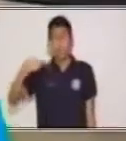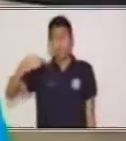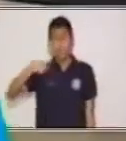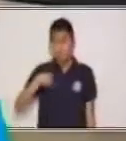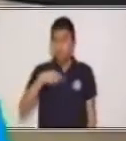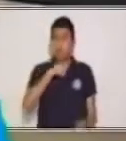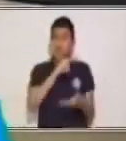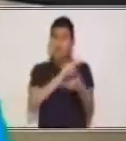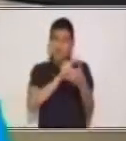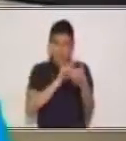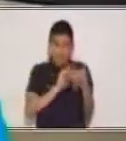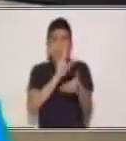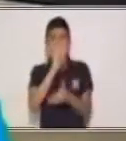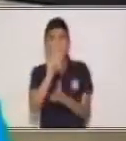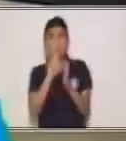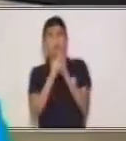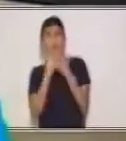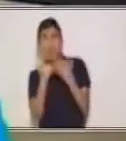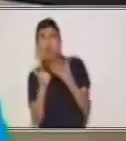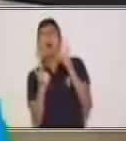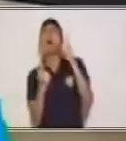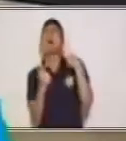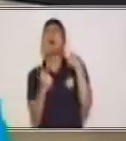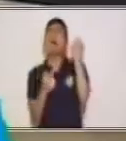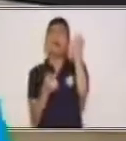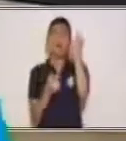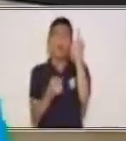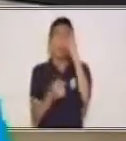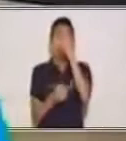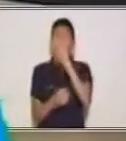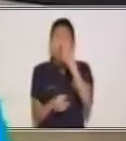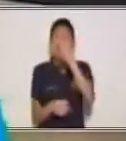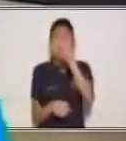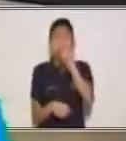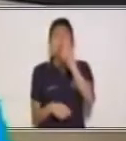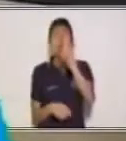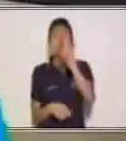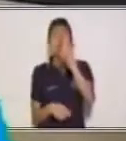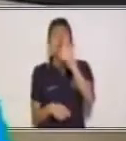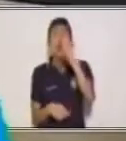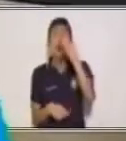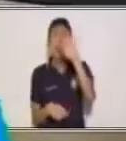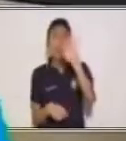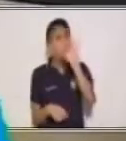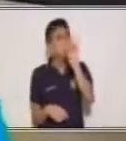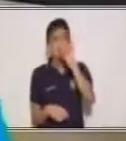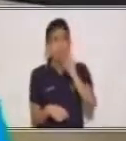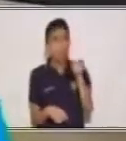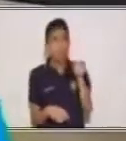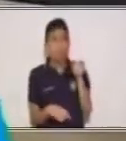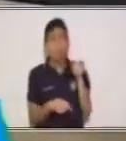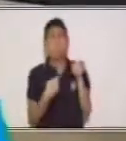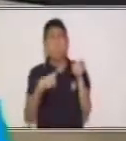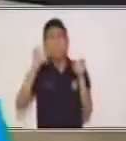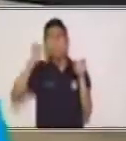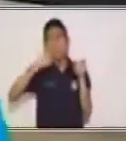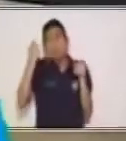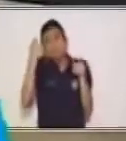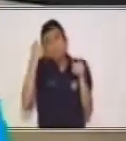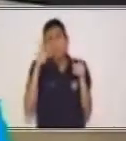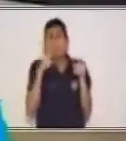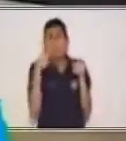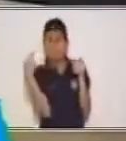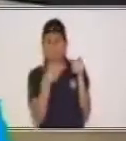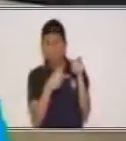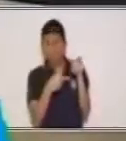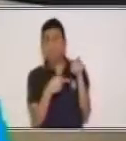Yo leí un libro. ¿Sí? No aparece nuestro sujeto, pero sí se entiende quién es, si hemos